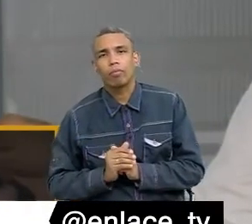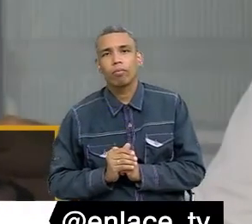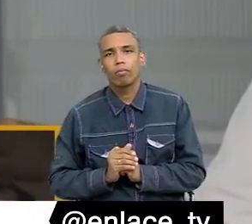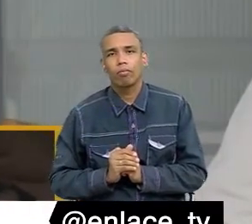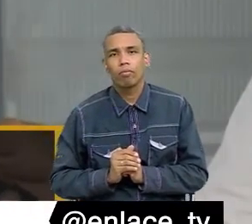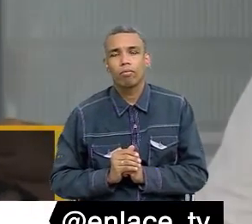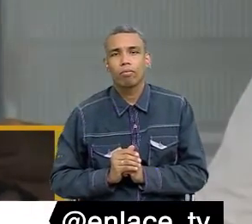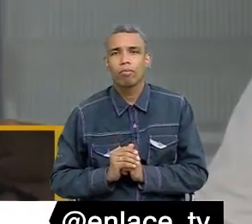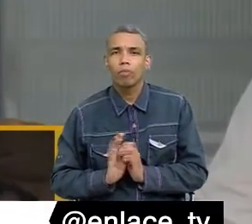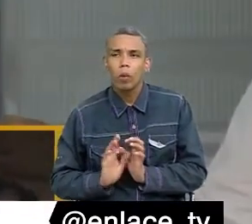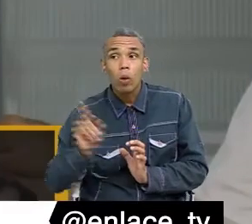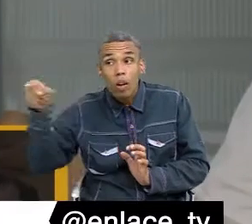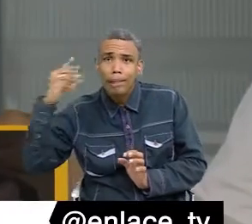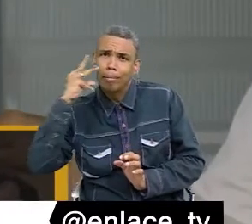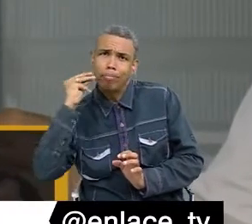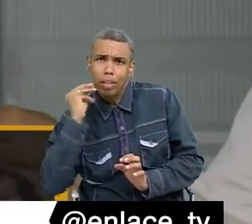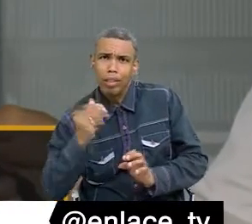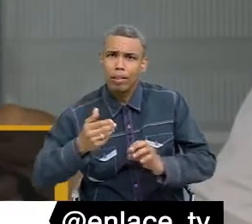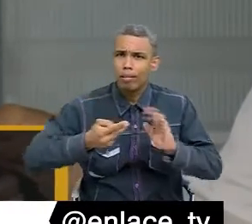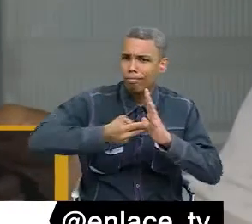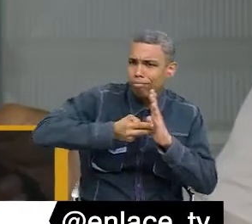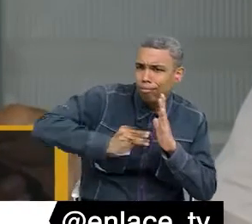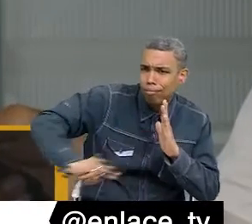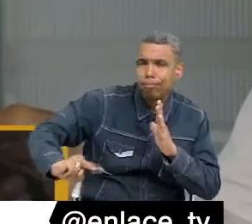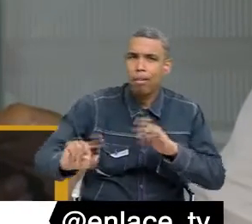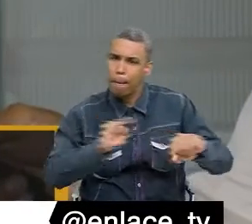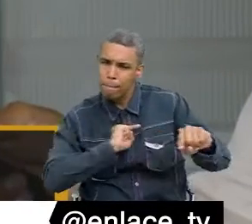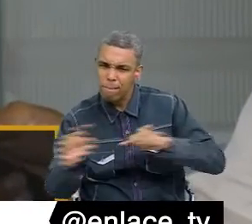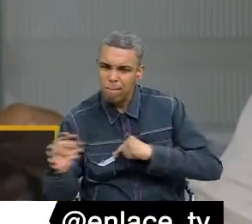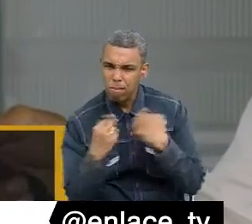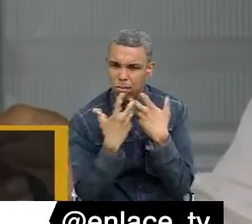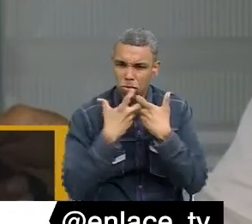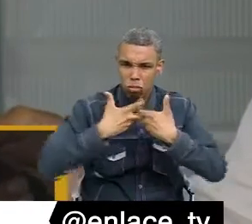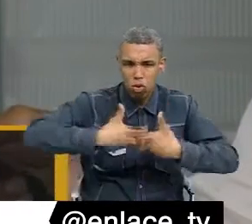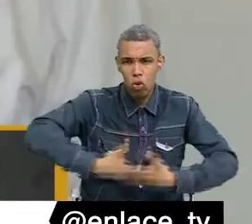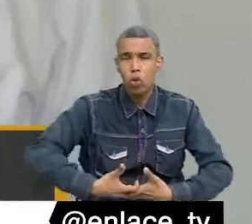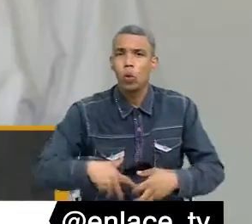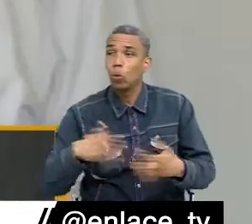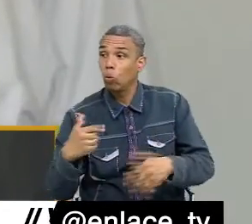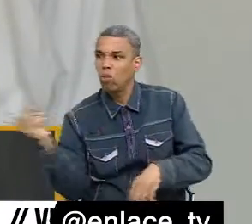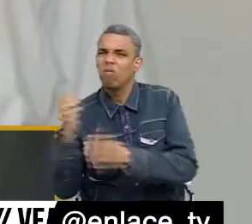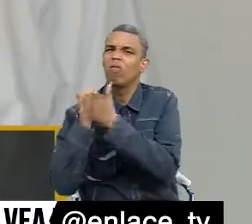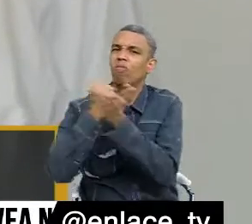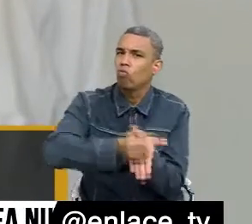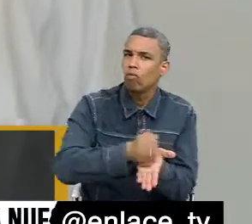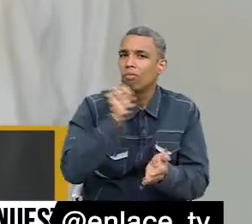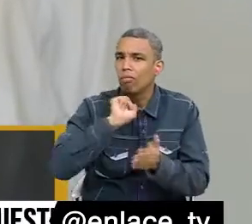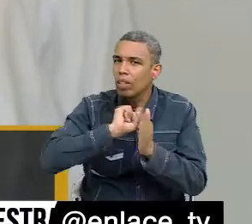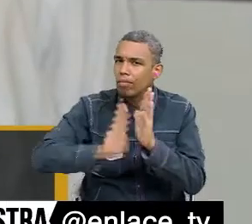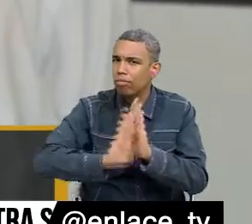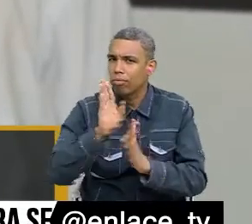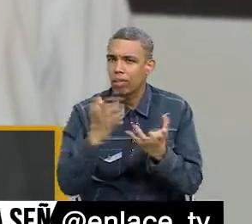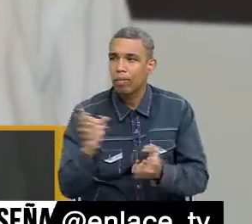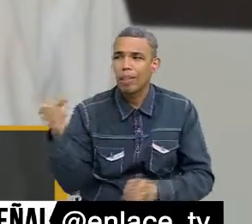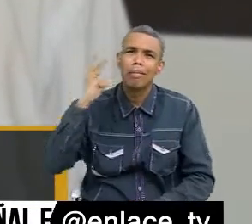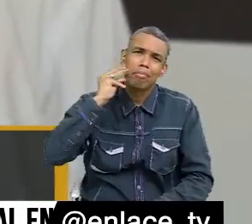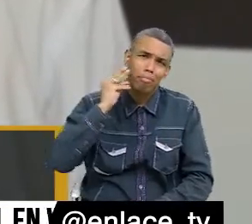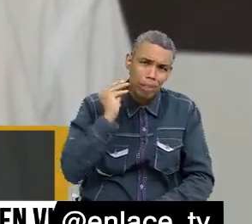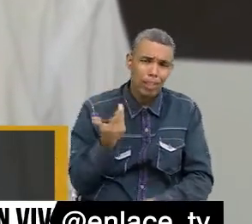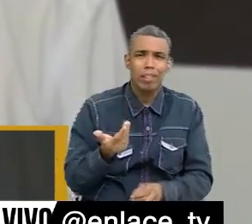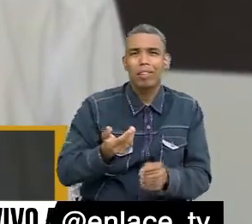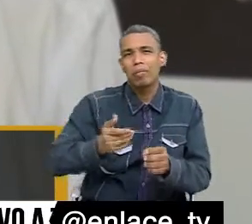técnicos, administrativos, financieros y presupuestales para trabajar por la ciudad. El nuevo delegado ha ocupado cargos en el departamento